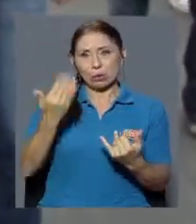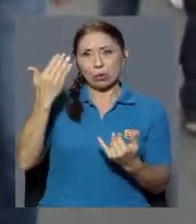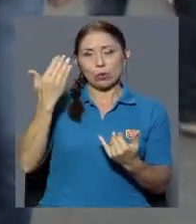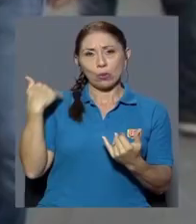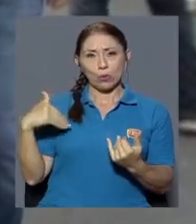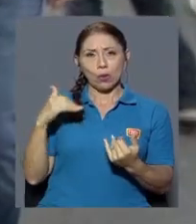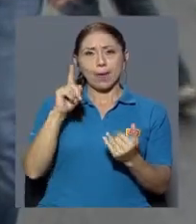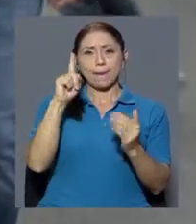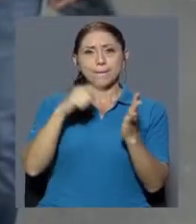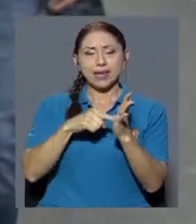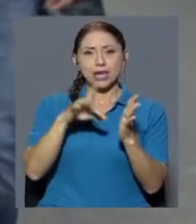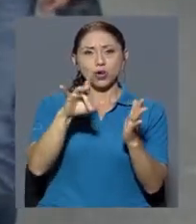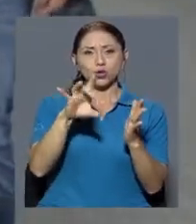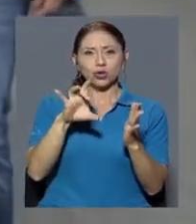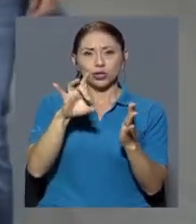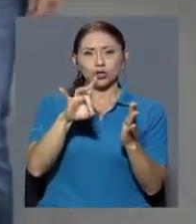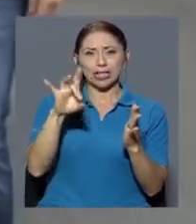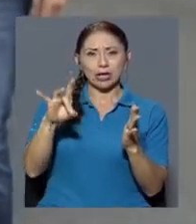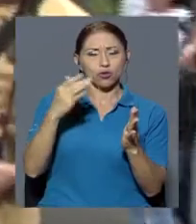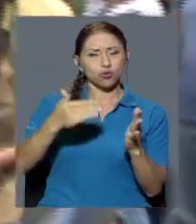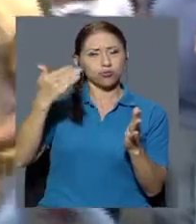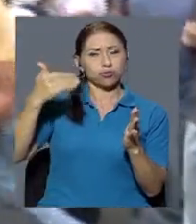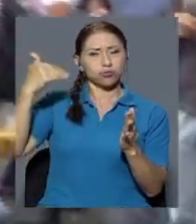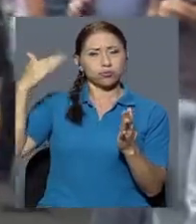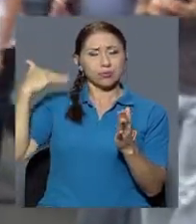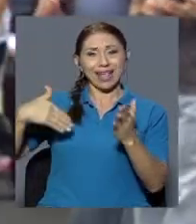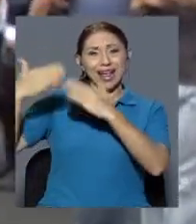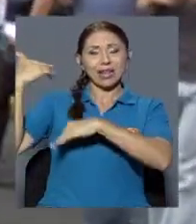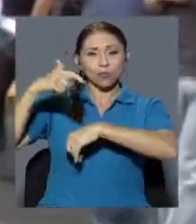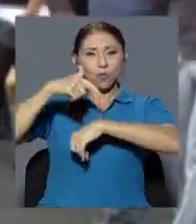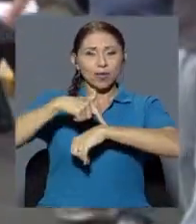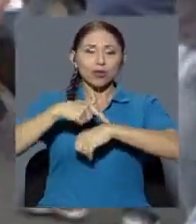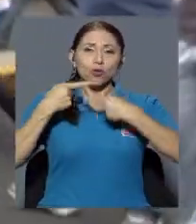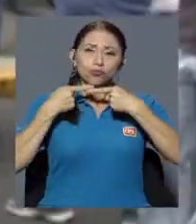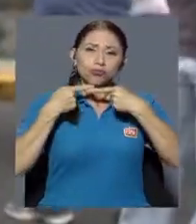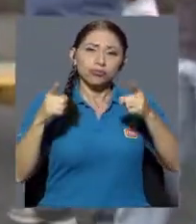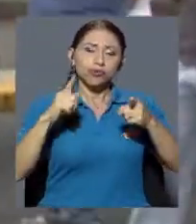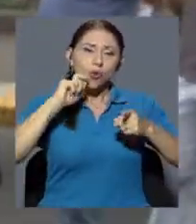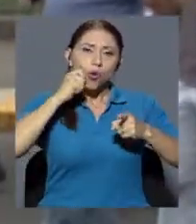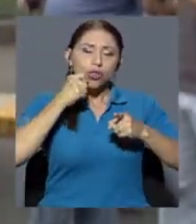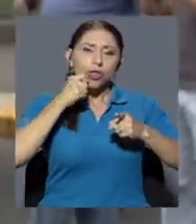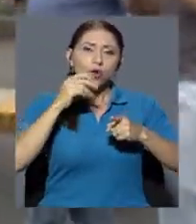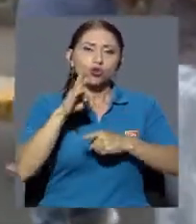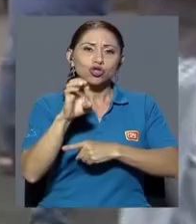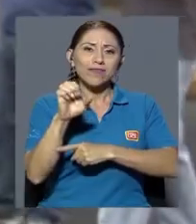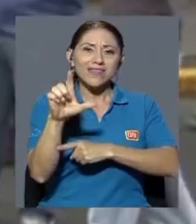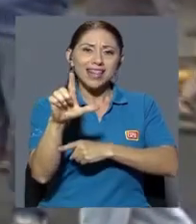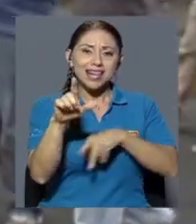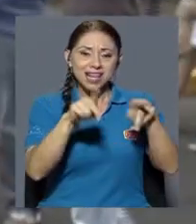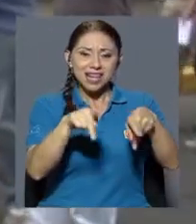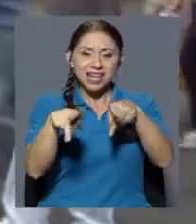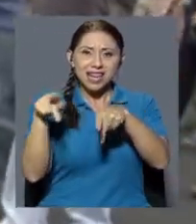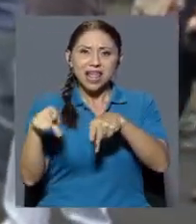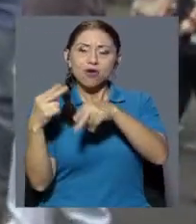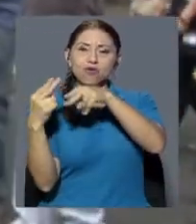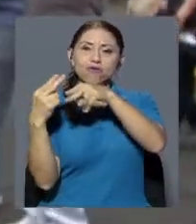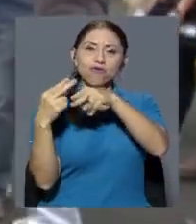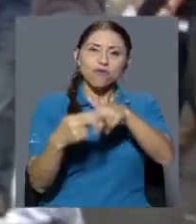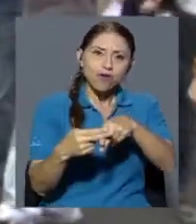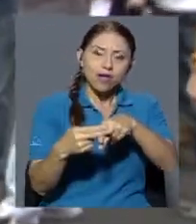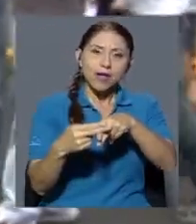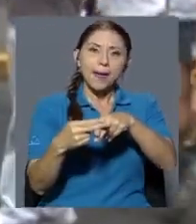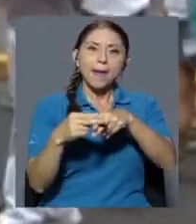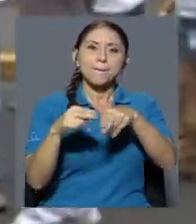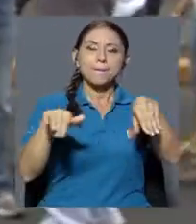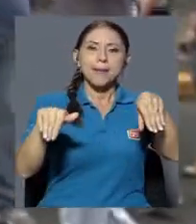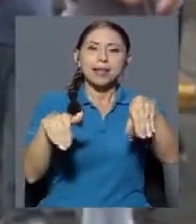1888 en ese momento se promulga el código civil y en el código civil se crea la figura de matrimonio